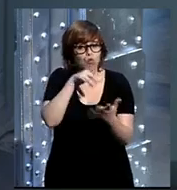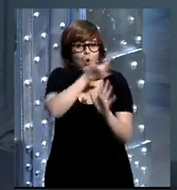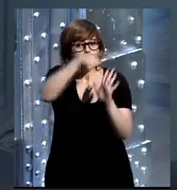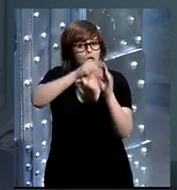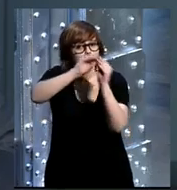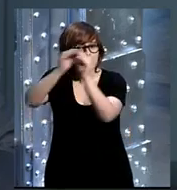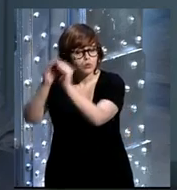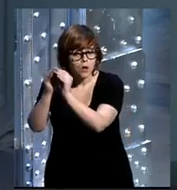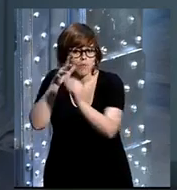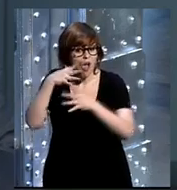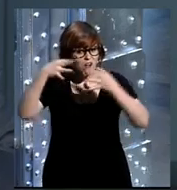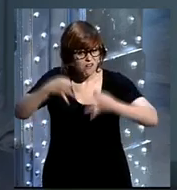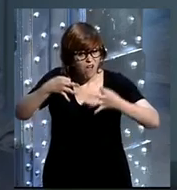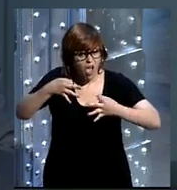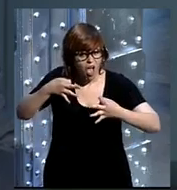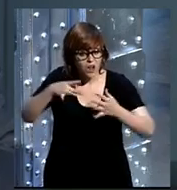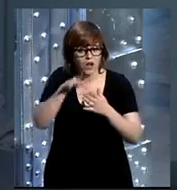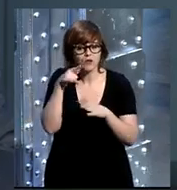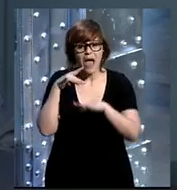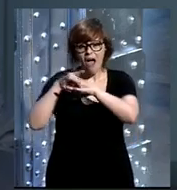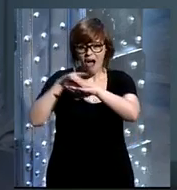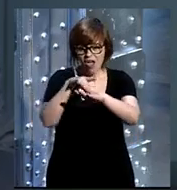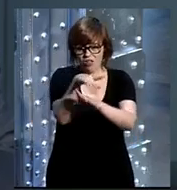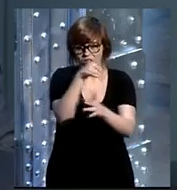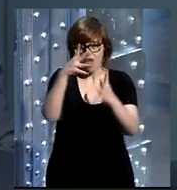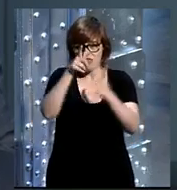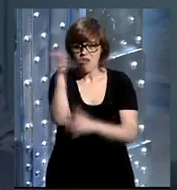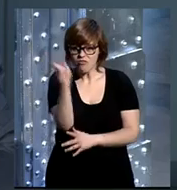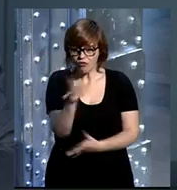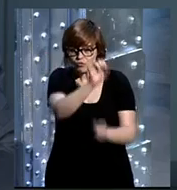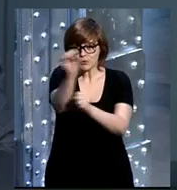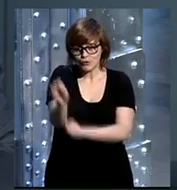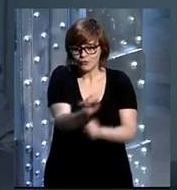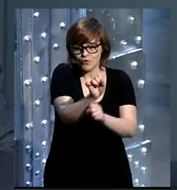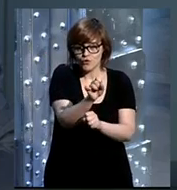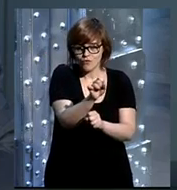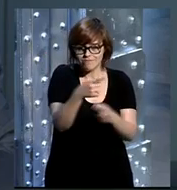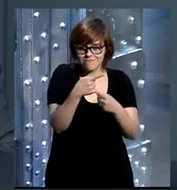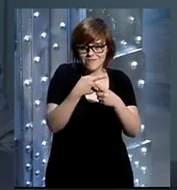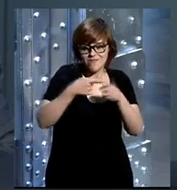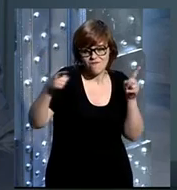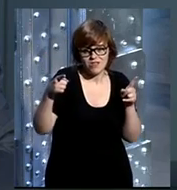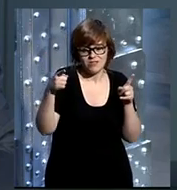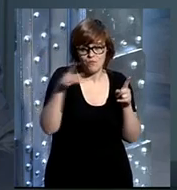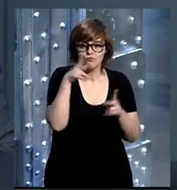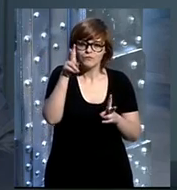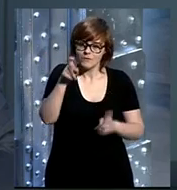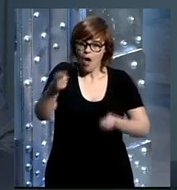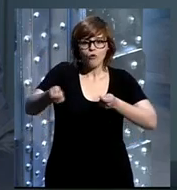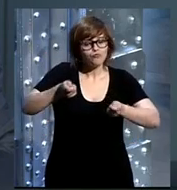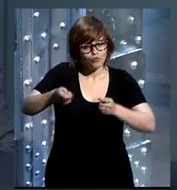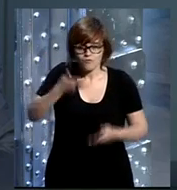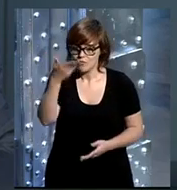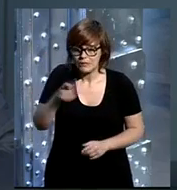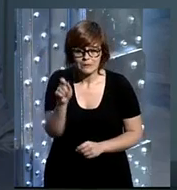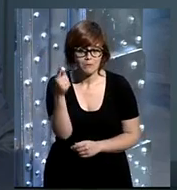prácticas reales de las agencias de protección de datos encargadas, en definitiva, de del control de todo esto, ¿no? O